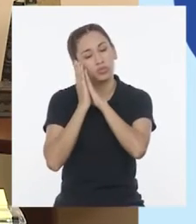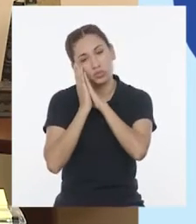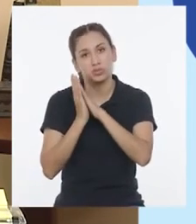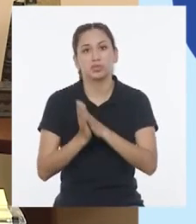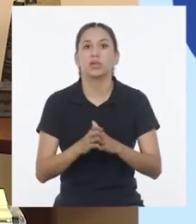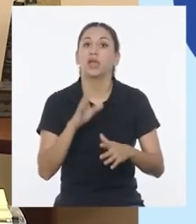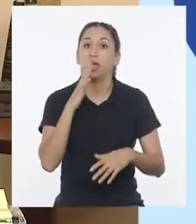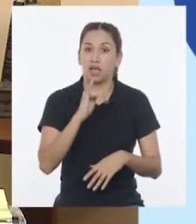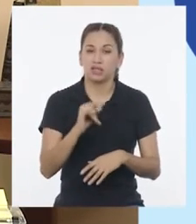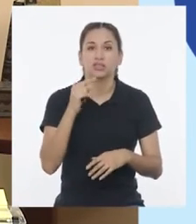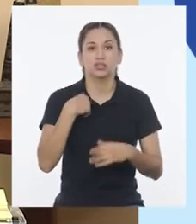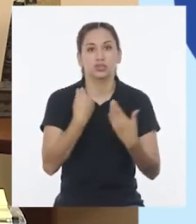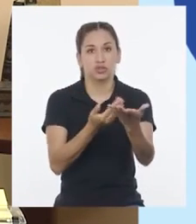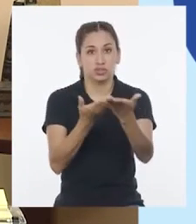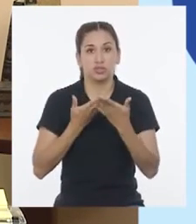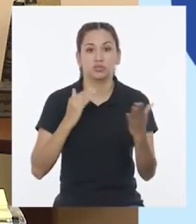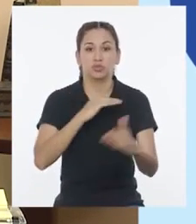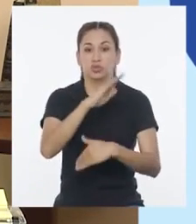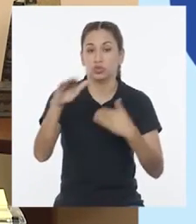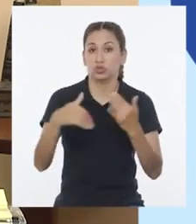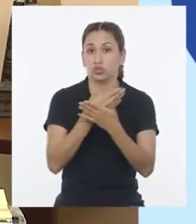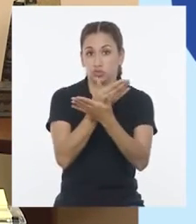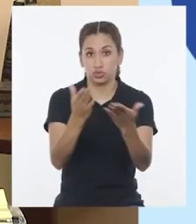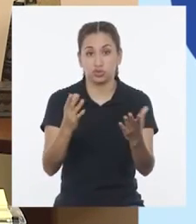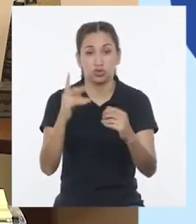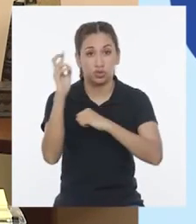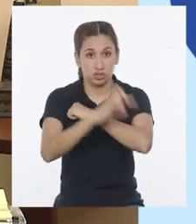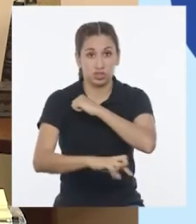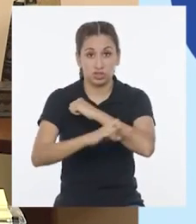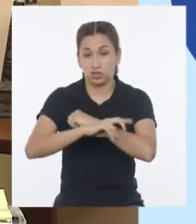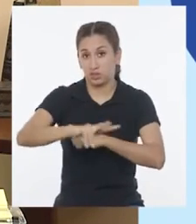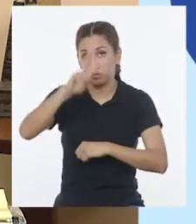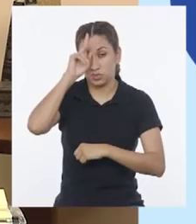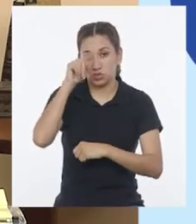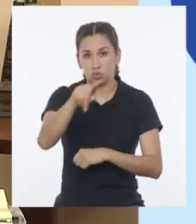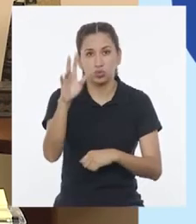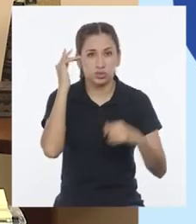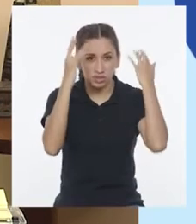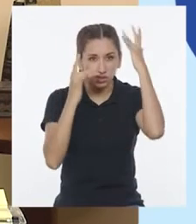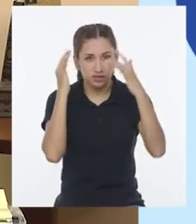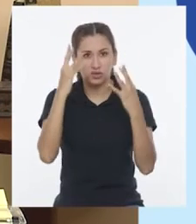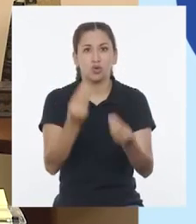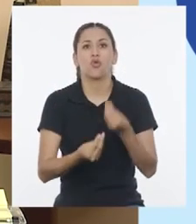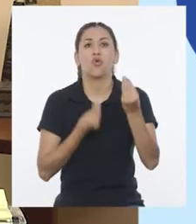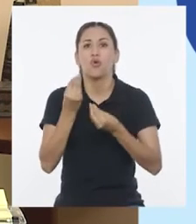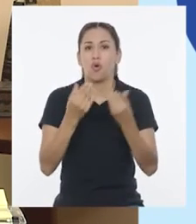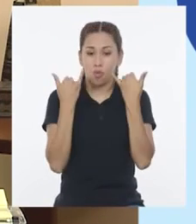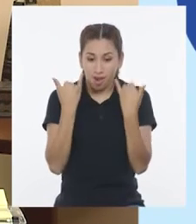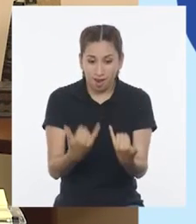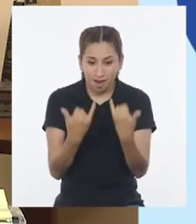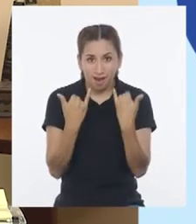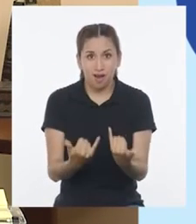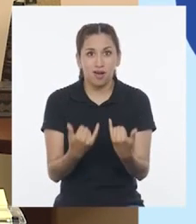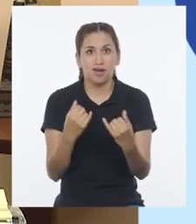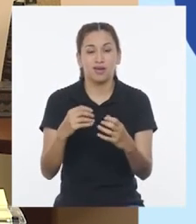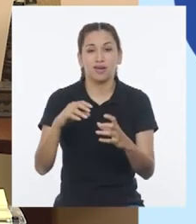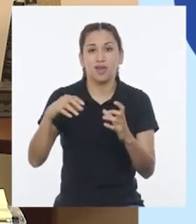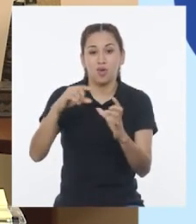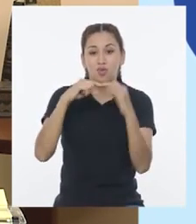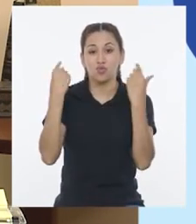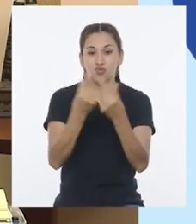yo invito a todas y todos en el país a reflexionar sobre cómo hoy en día las rondas campesinas